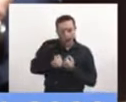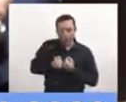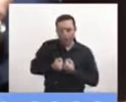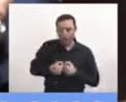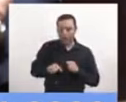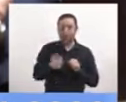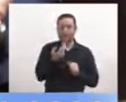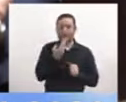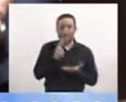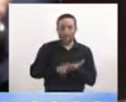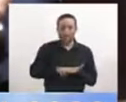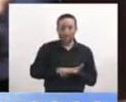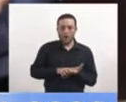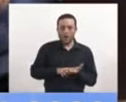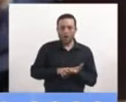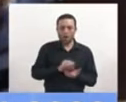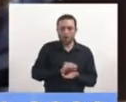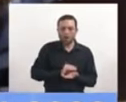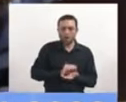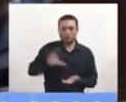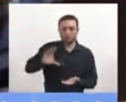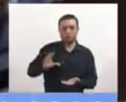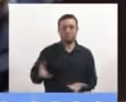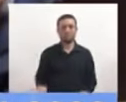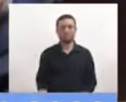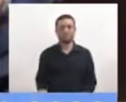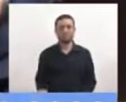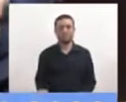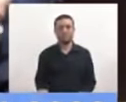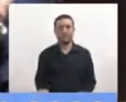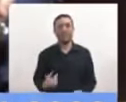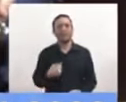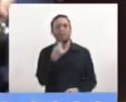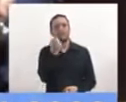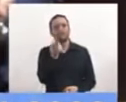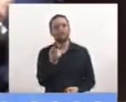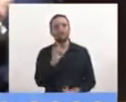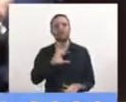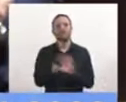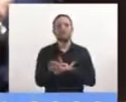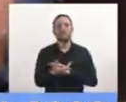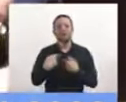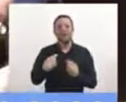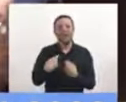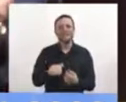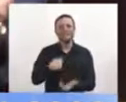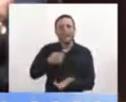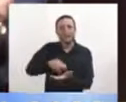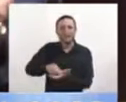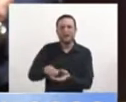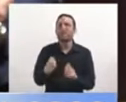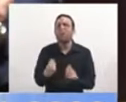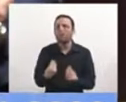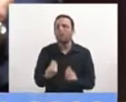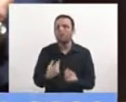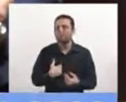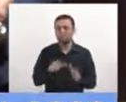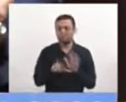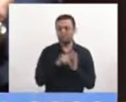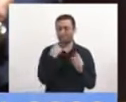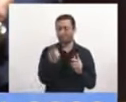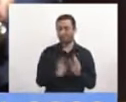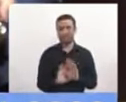vamos a gastar y cómo vamos a gastar. Nada, de eso no hablamos nada. En segundo lugar, porque como decía la